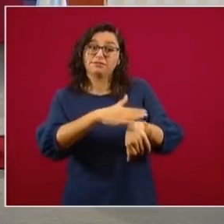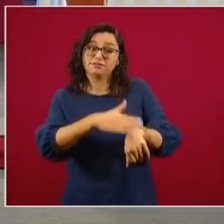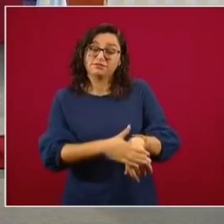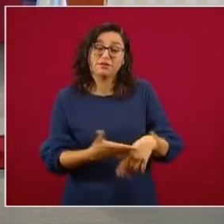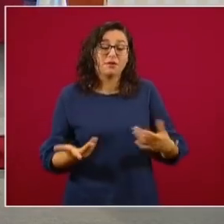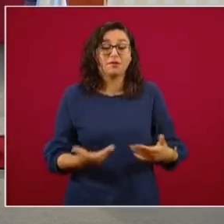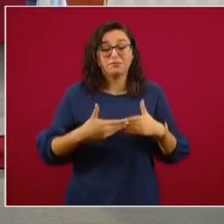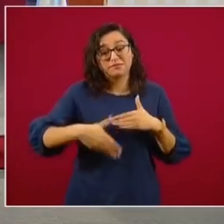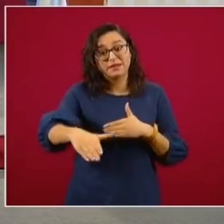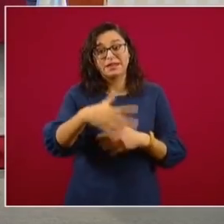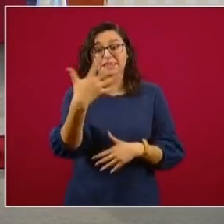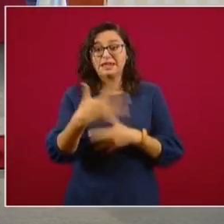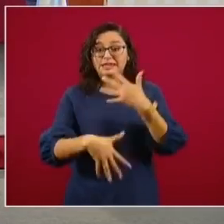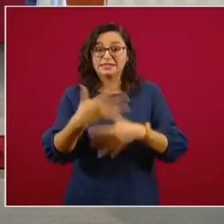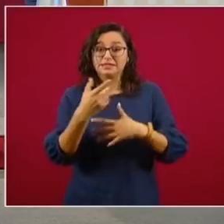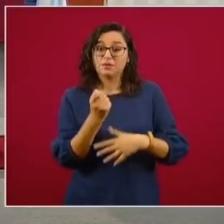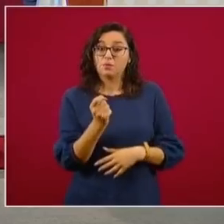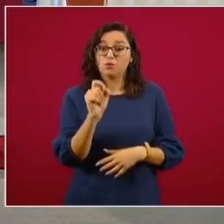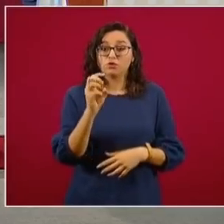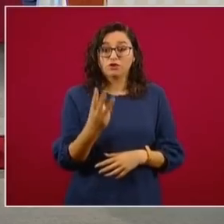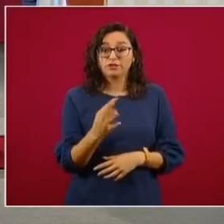15.3% para el próximo año.